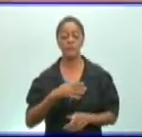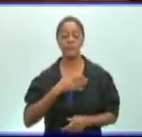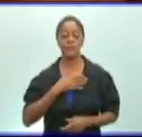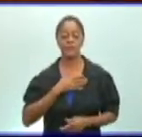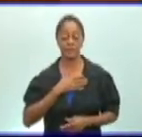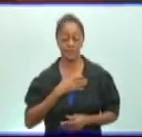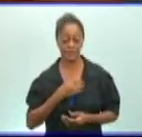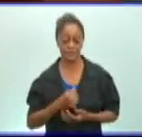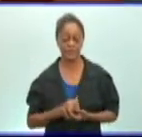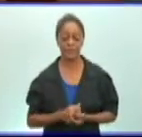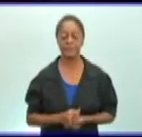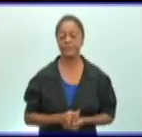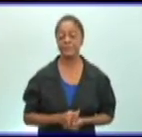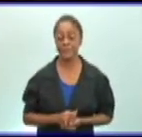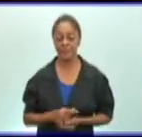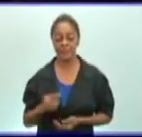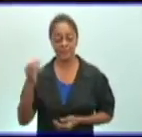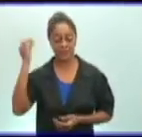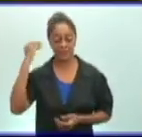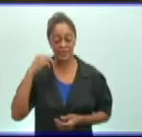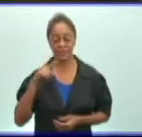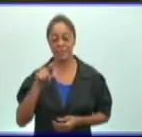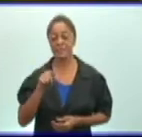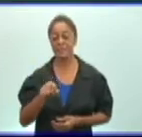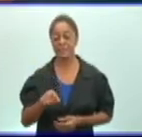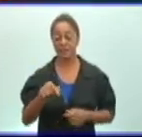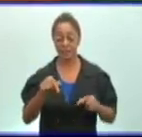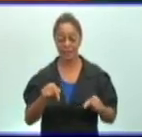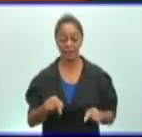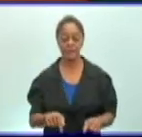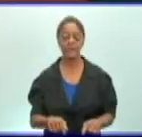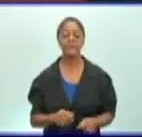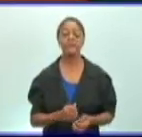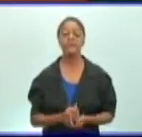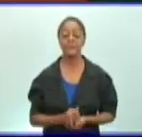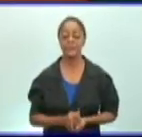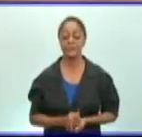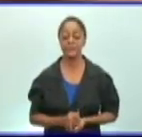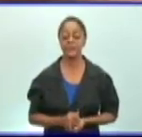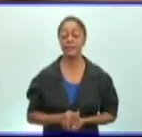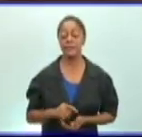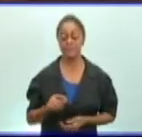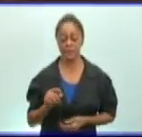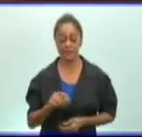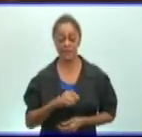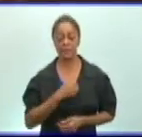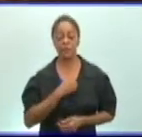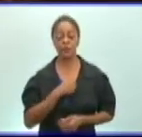mí. Sé que estás ahí